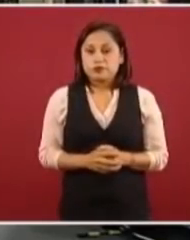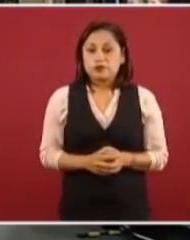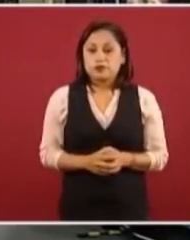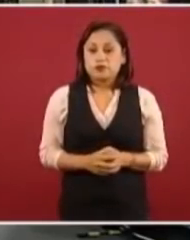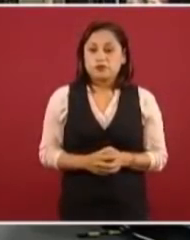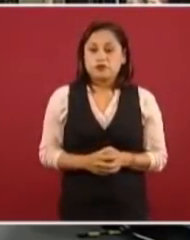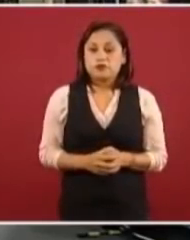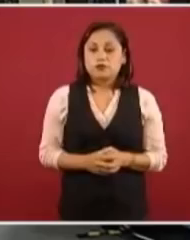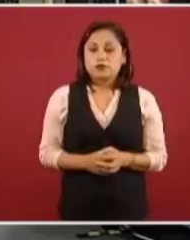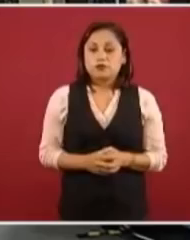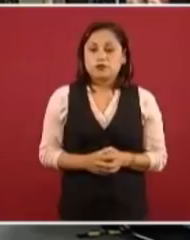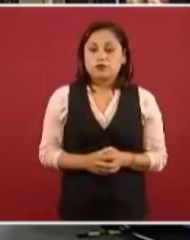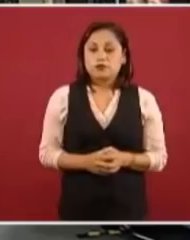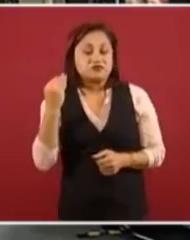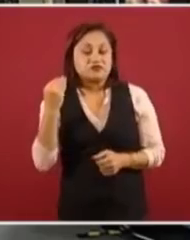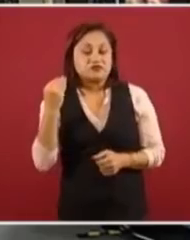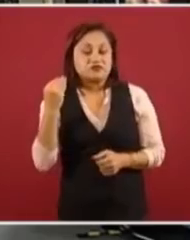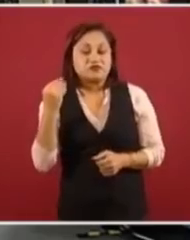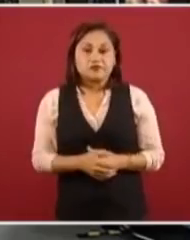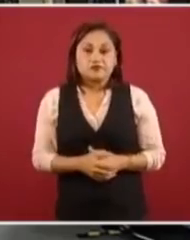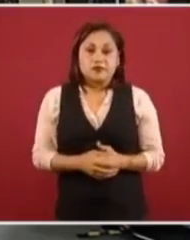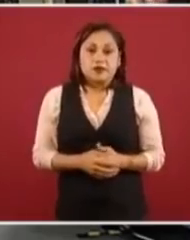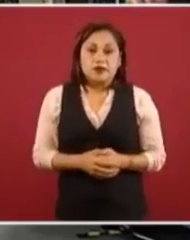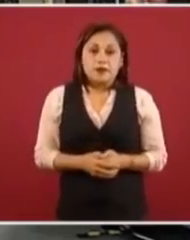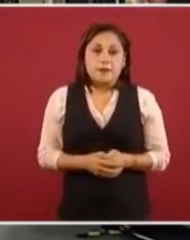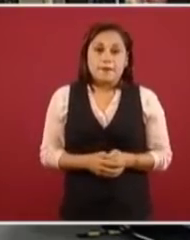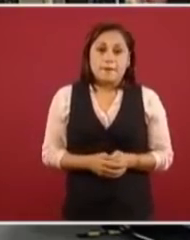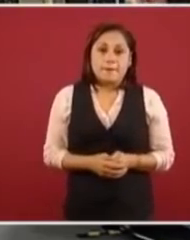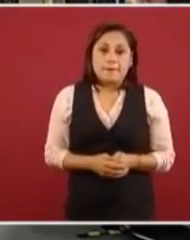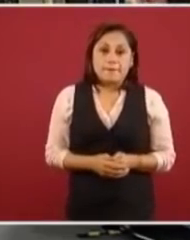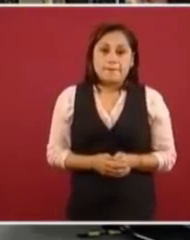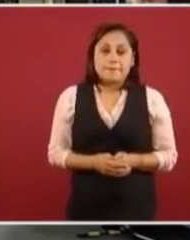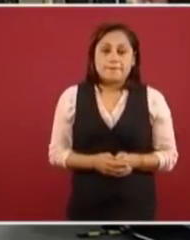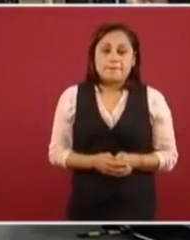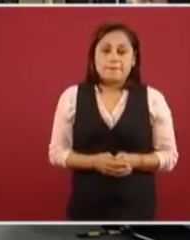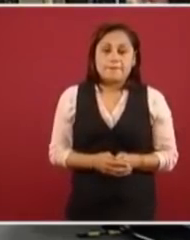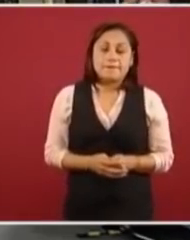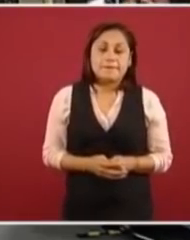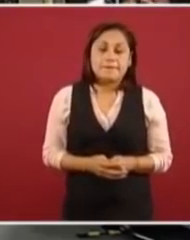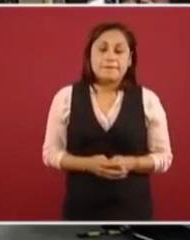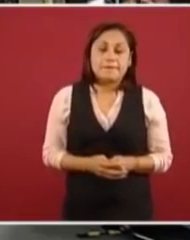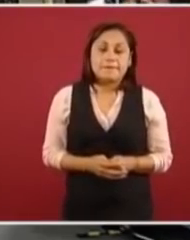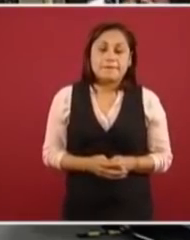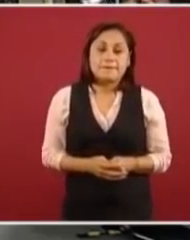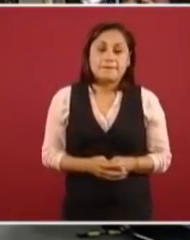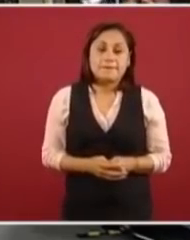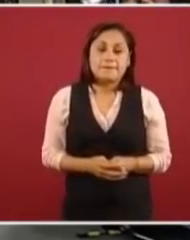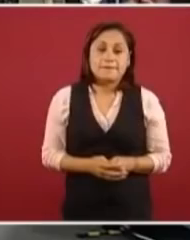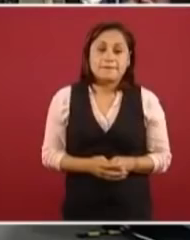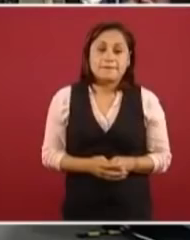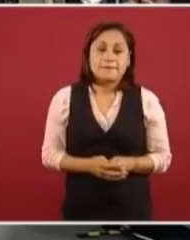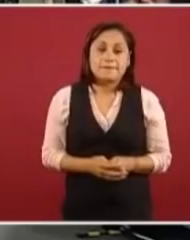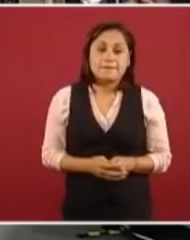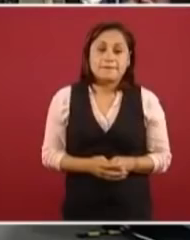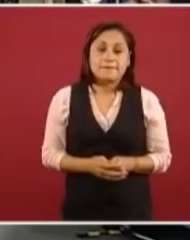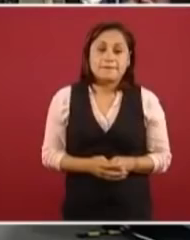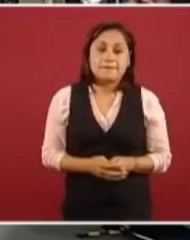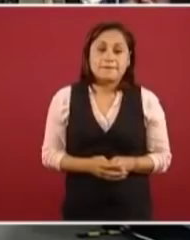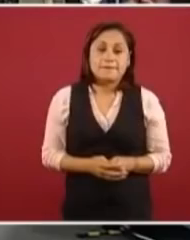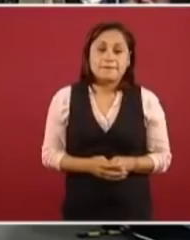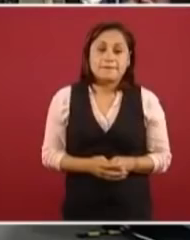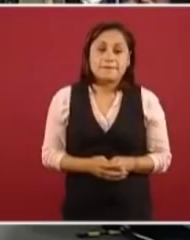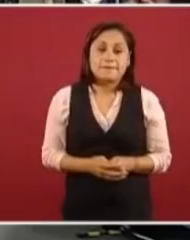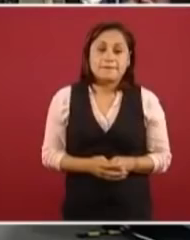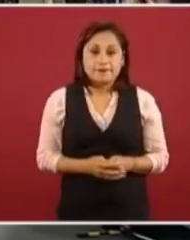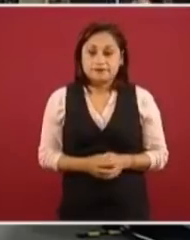confiscación de armas? ¿Ha aumentado esa confiscación o se mantiene de acuerdo a este tipo de movilidad? Sí, ha aumentado, que